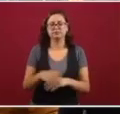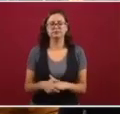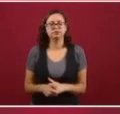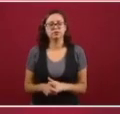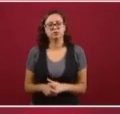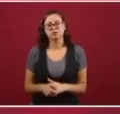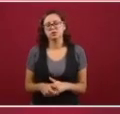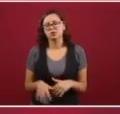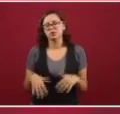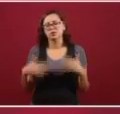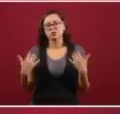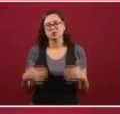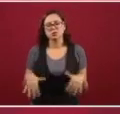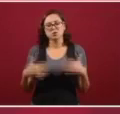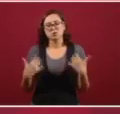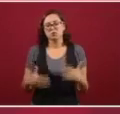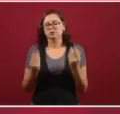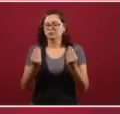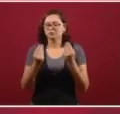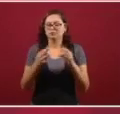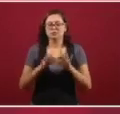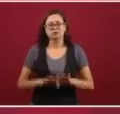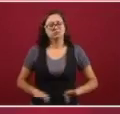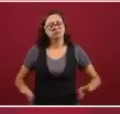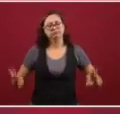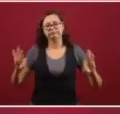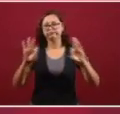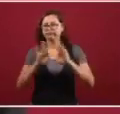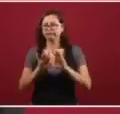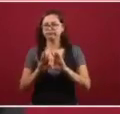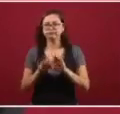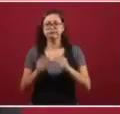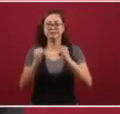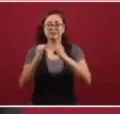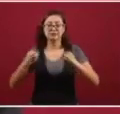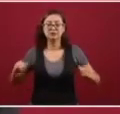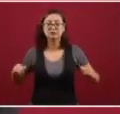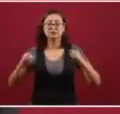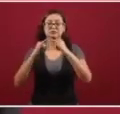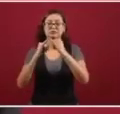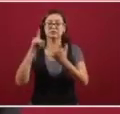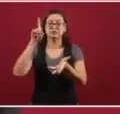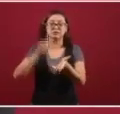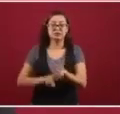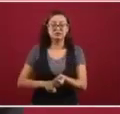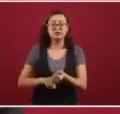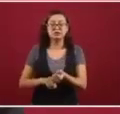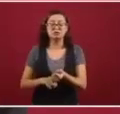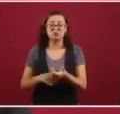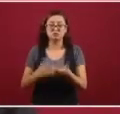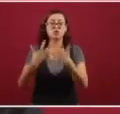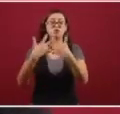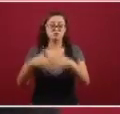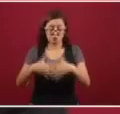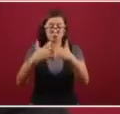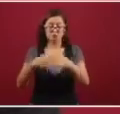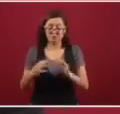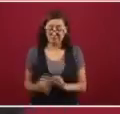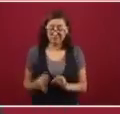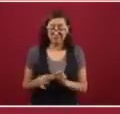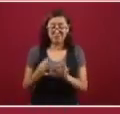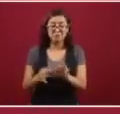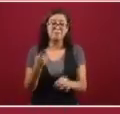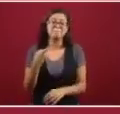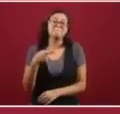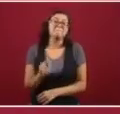es importantísimo. Las instituciones funcionan si los que